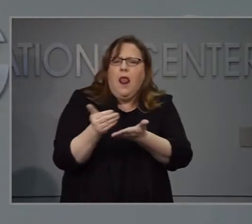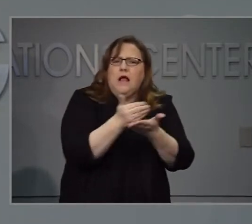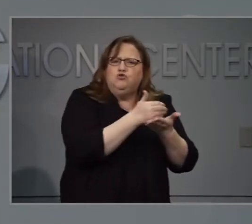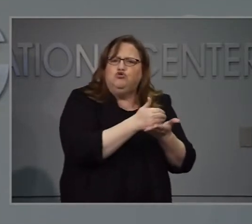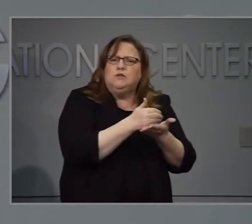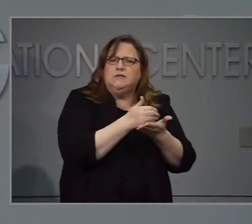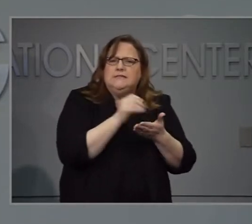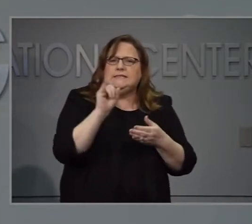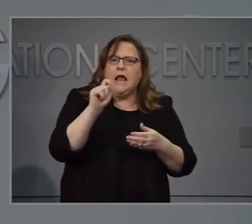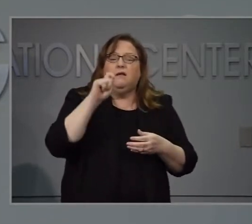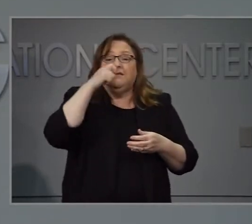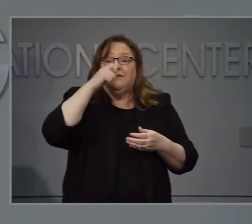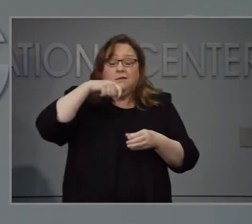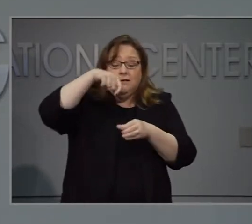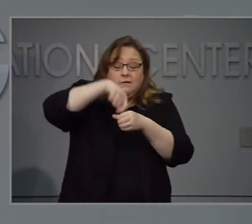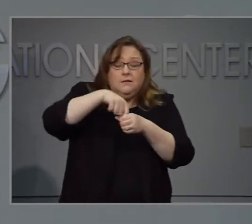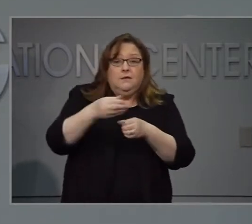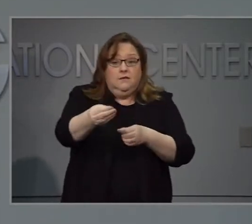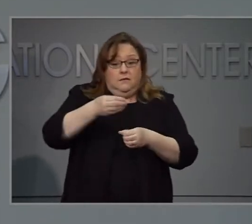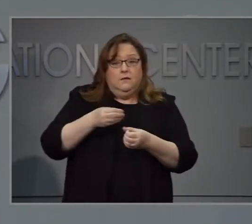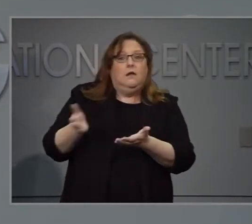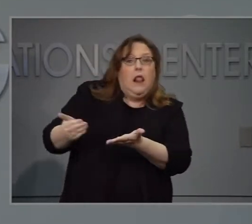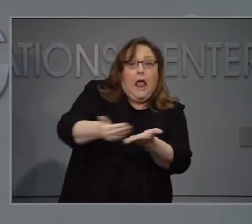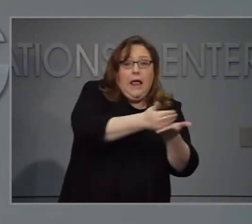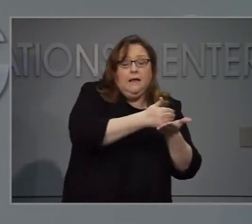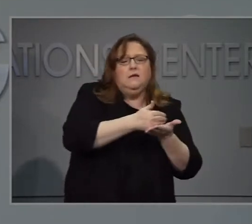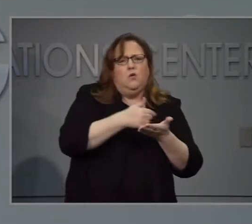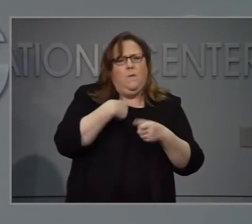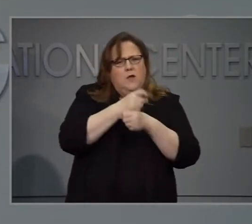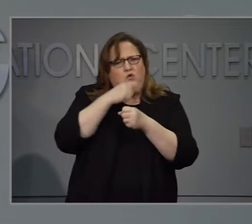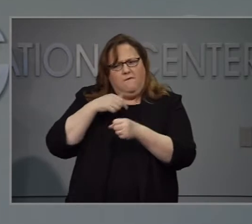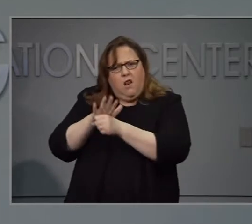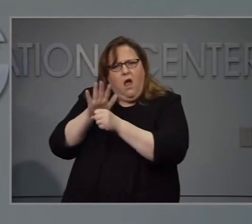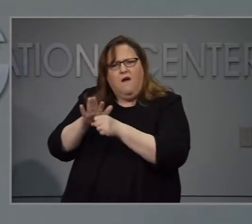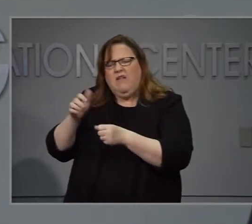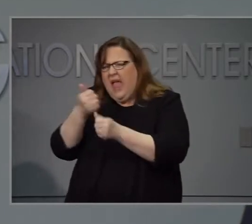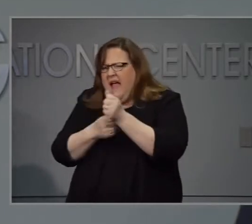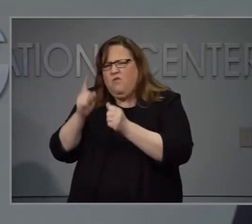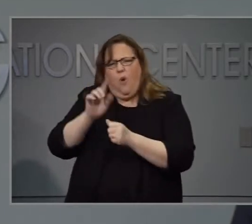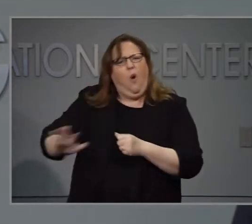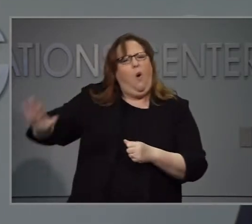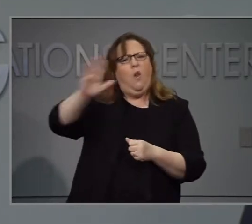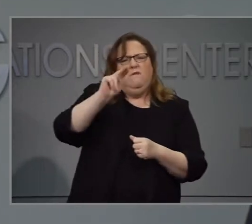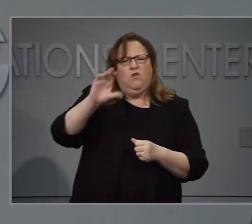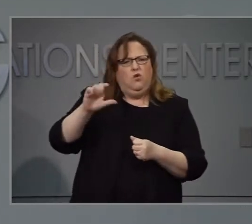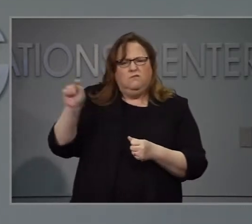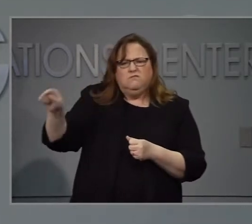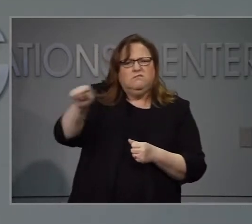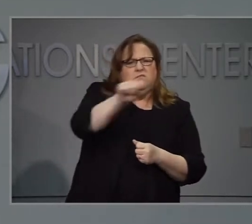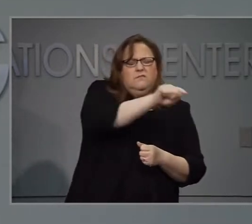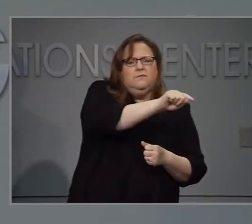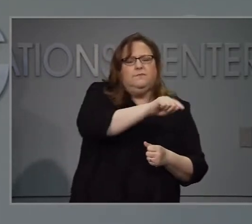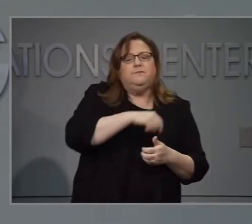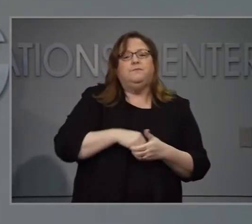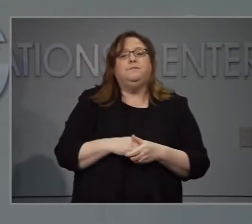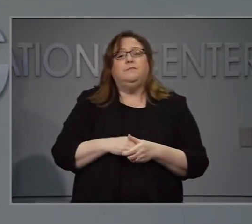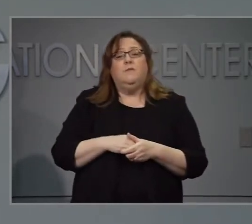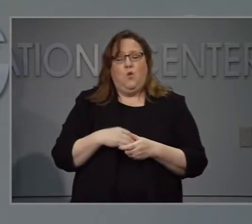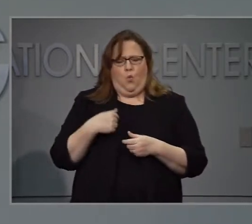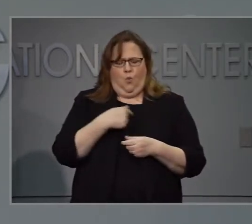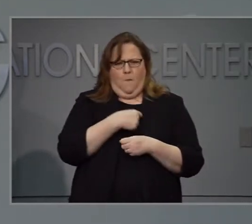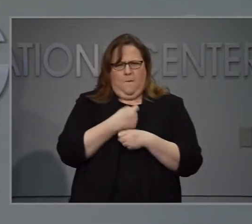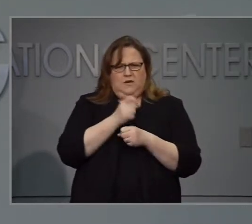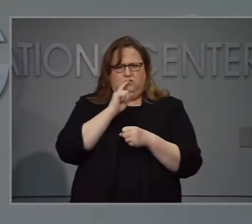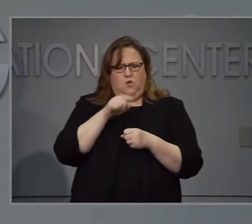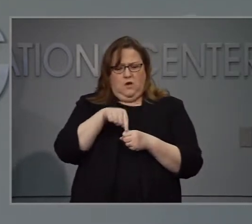nuevamente para que estén en las comunidades en todo el estado queremos ampliar los resultados